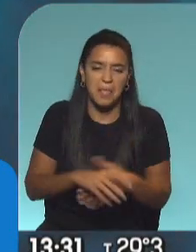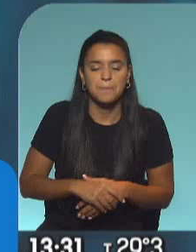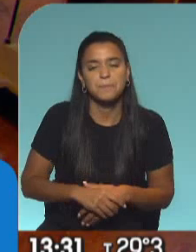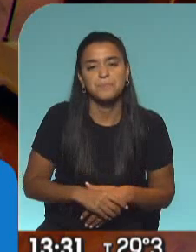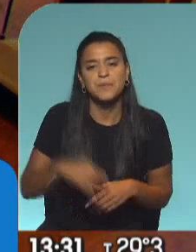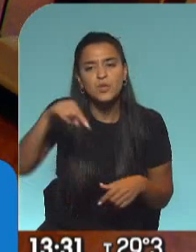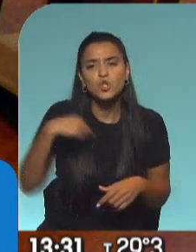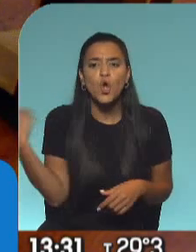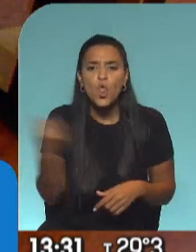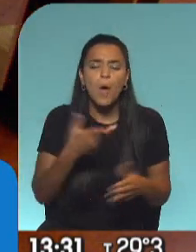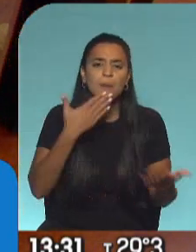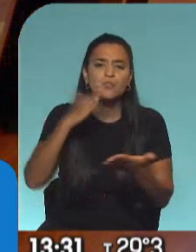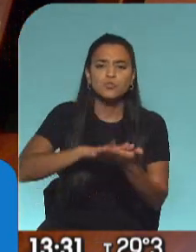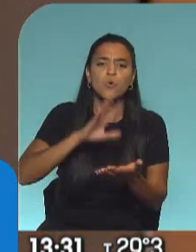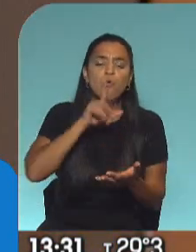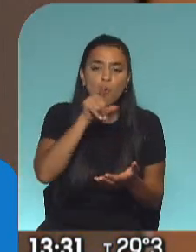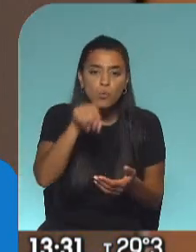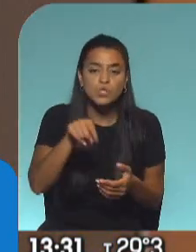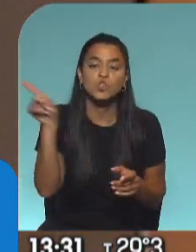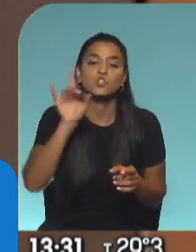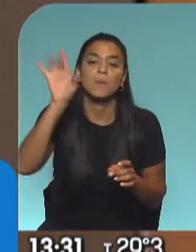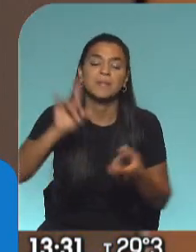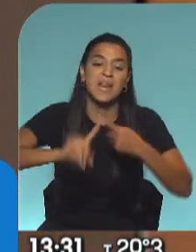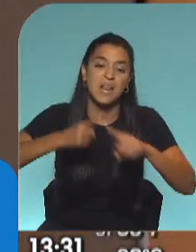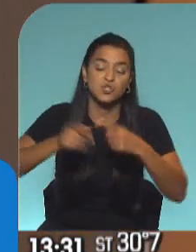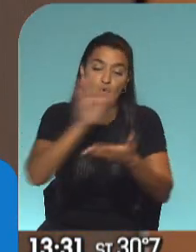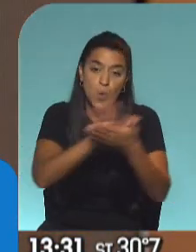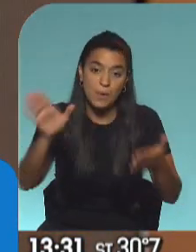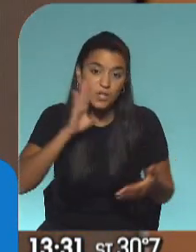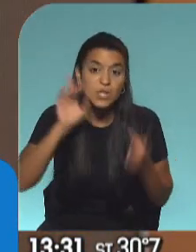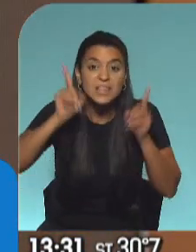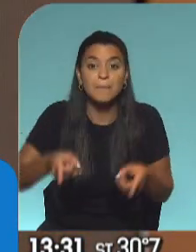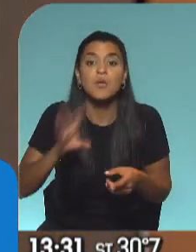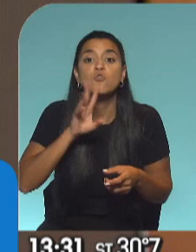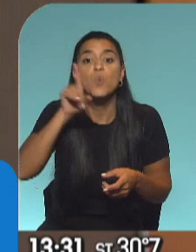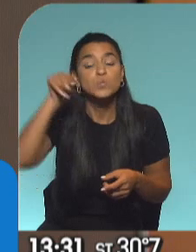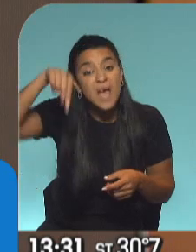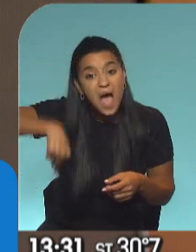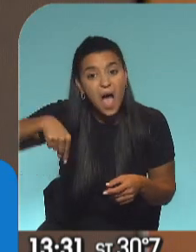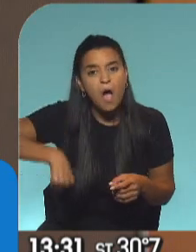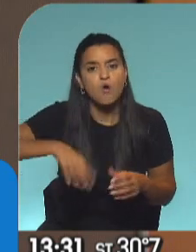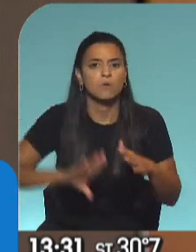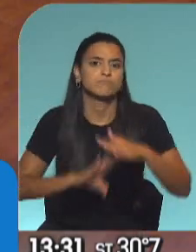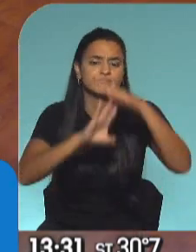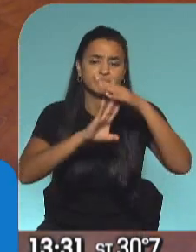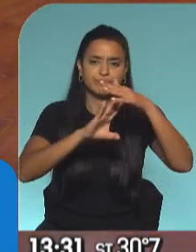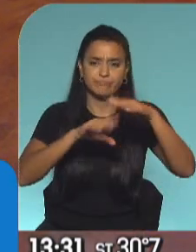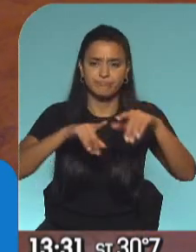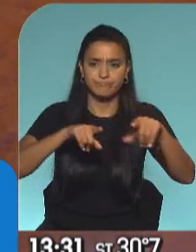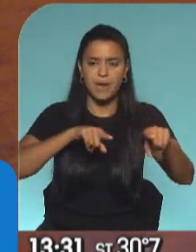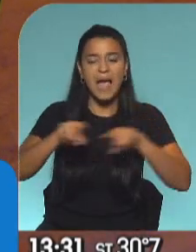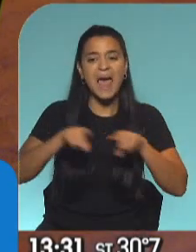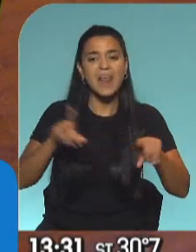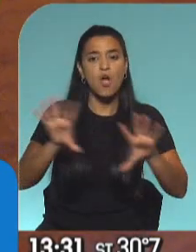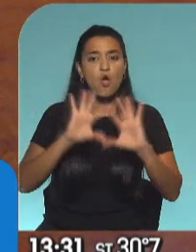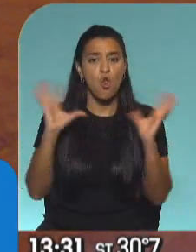Jorge, estamos todos hablando de Rusia no solo por la nueva relación que se abre con Estados Unidos, sino también porque Rusia se situó a la cabeza de la carrera